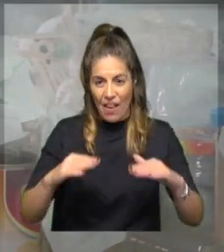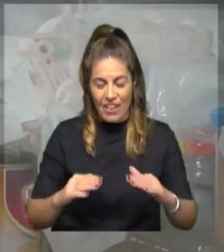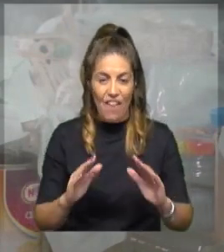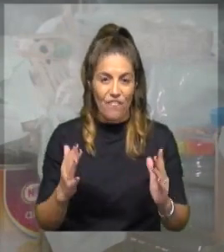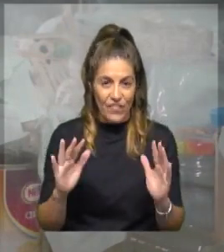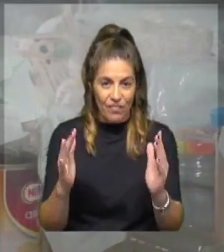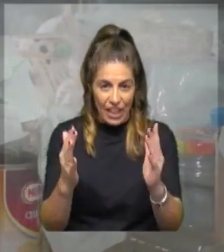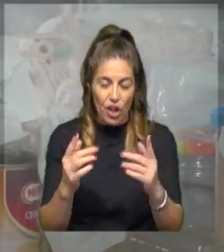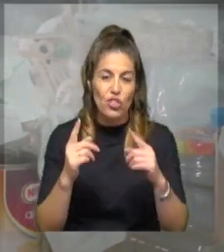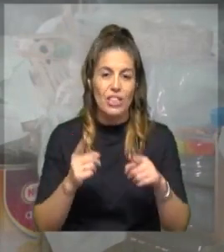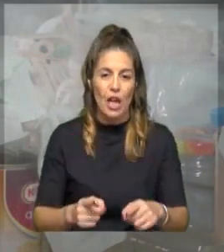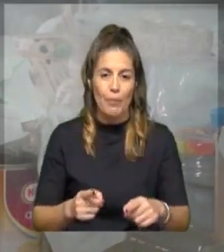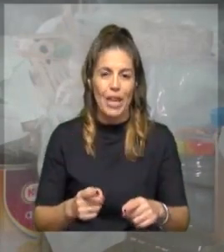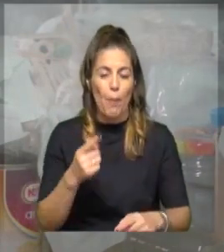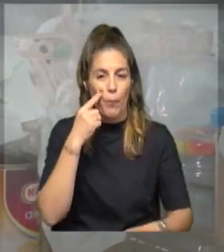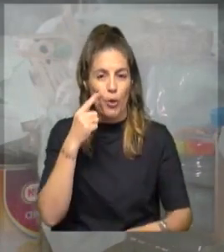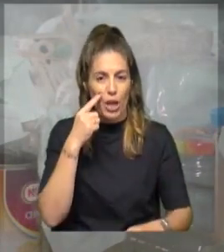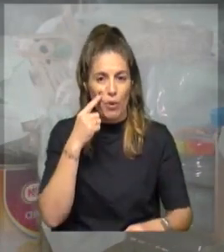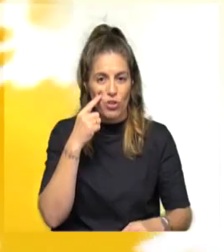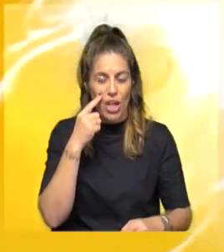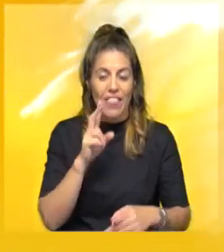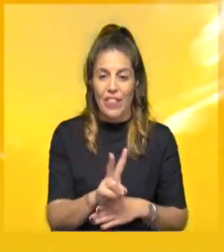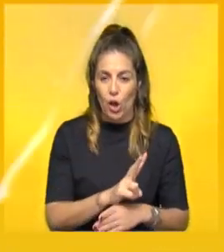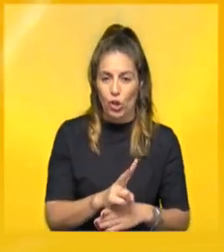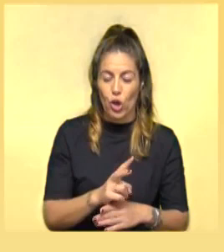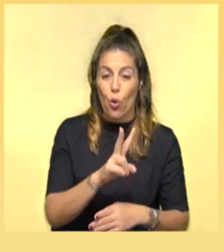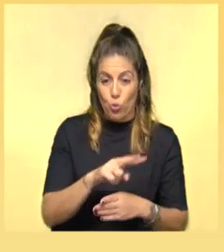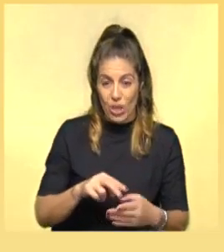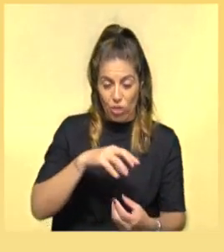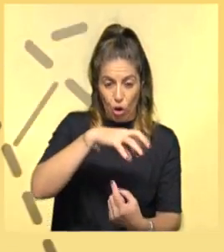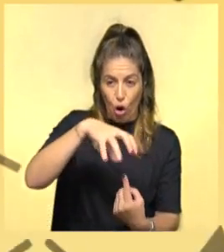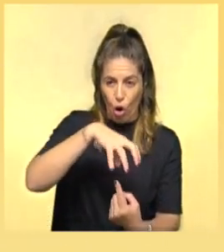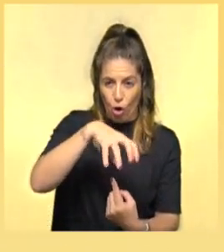ensayos de control biológico utilizando hongos.